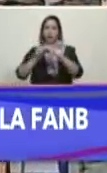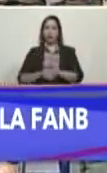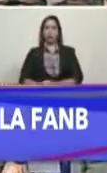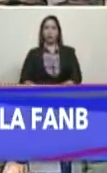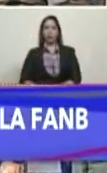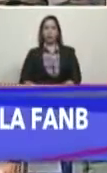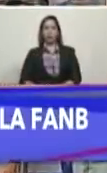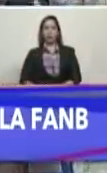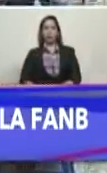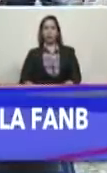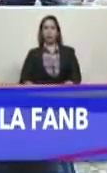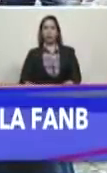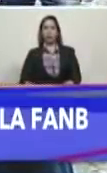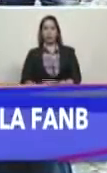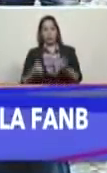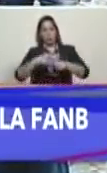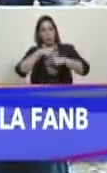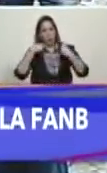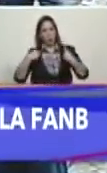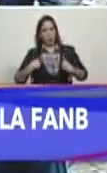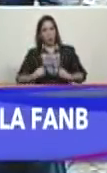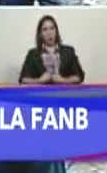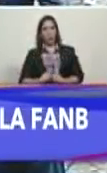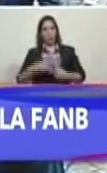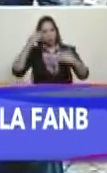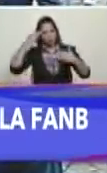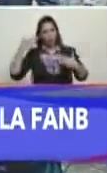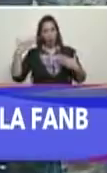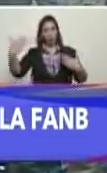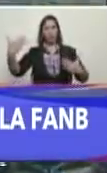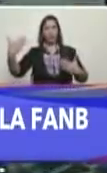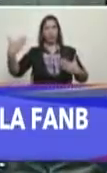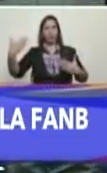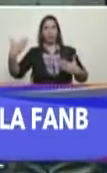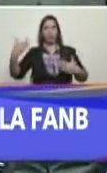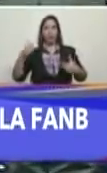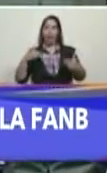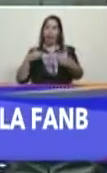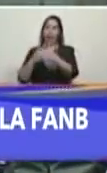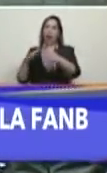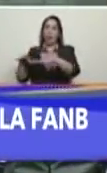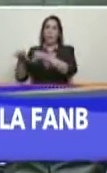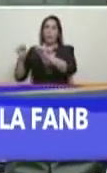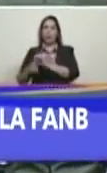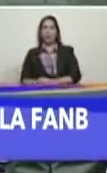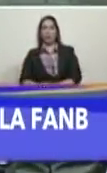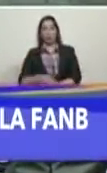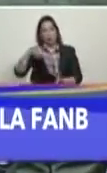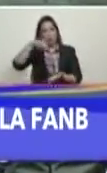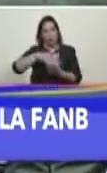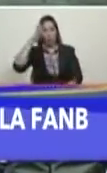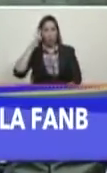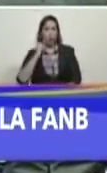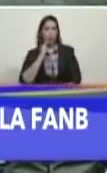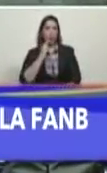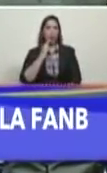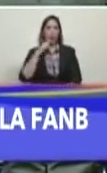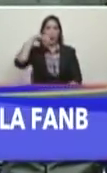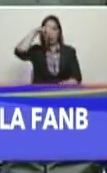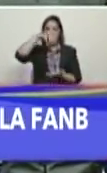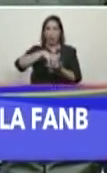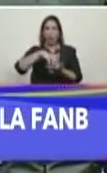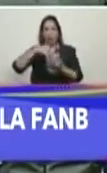Y digamos desde el corazón de militares antiimperialistas, de militares bolivarianos, de